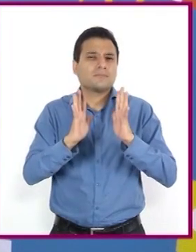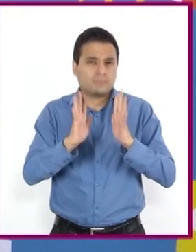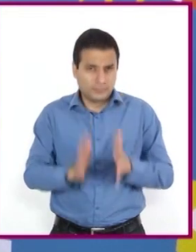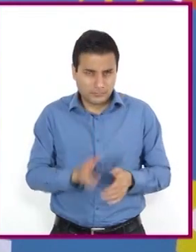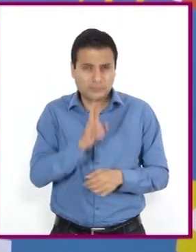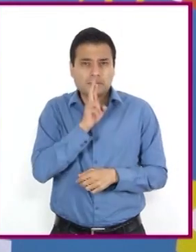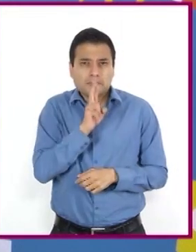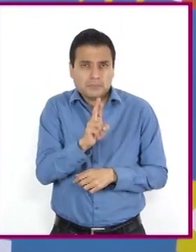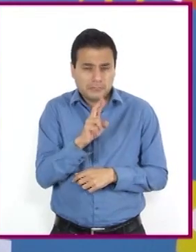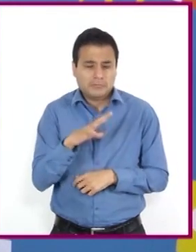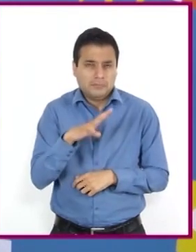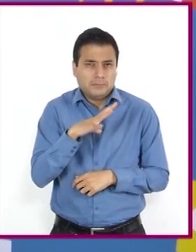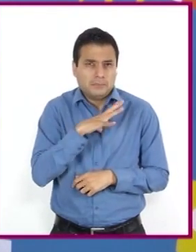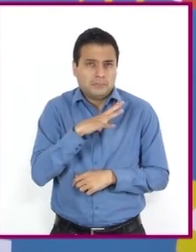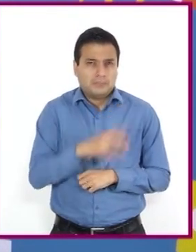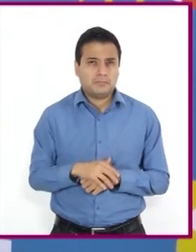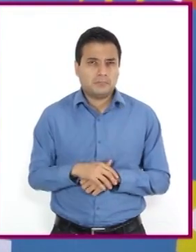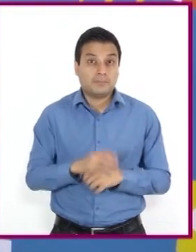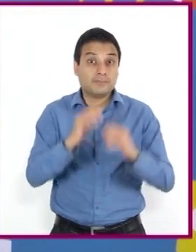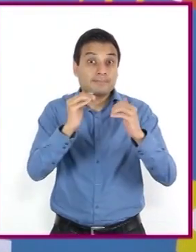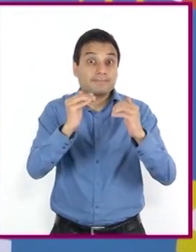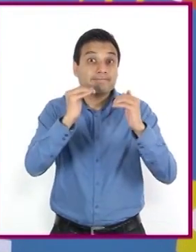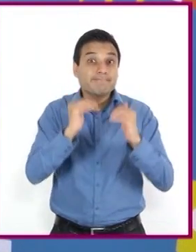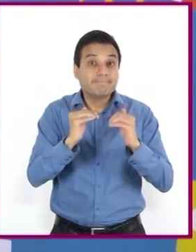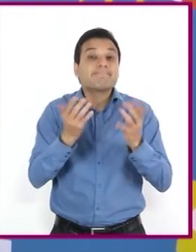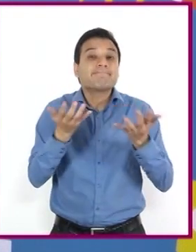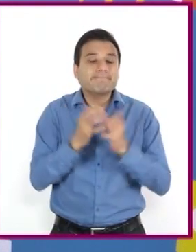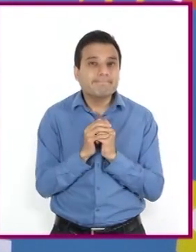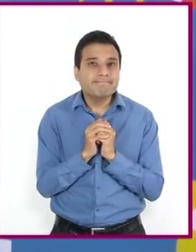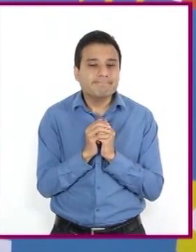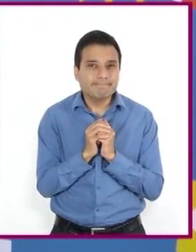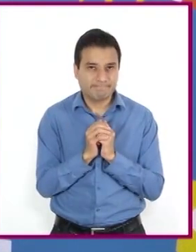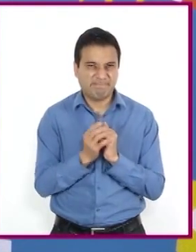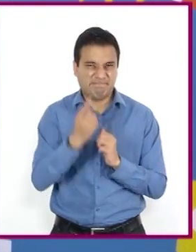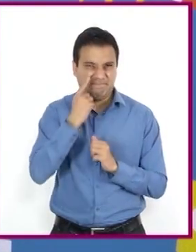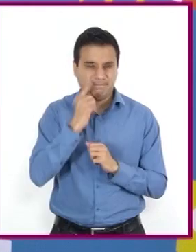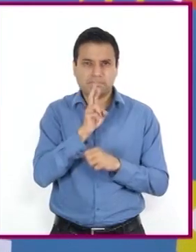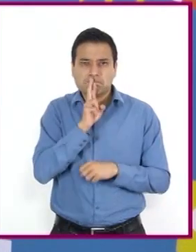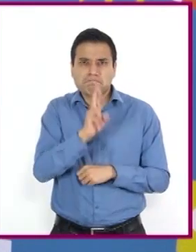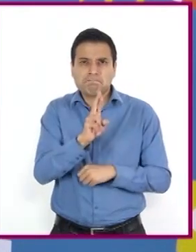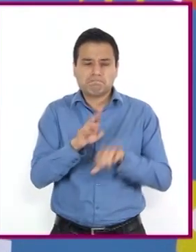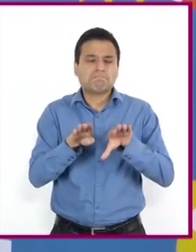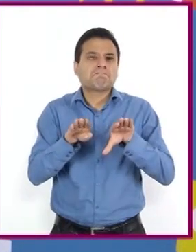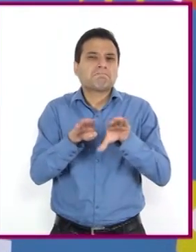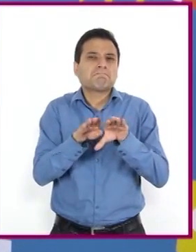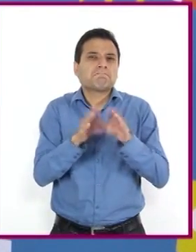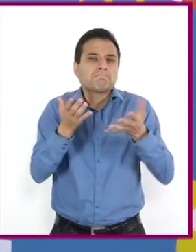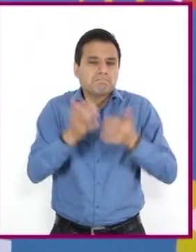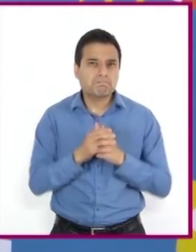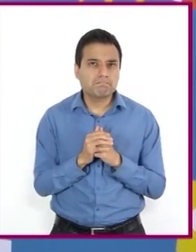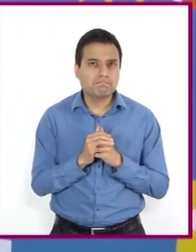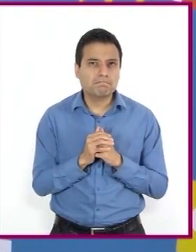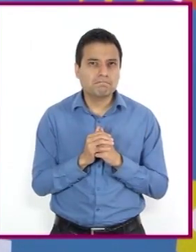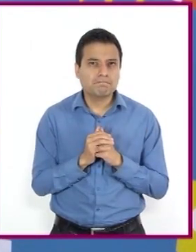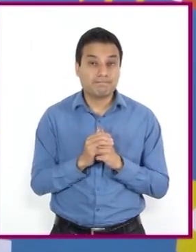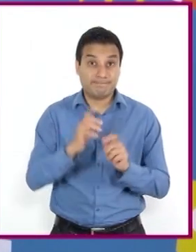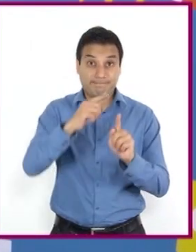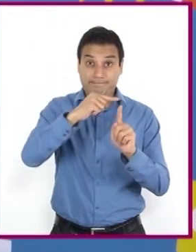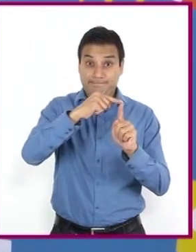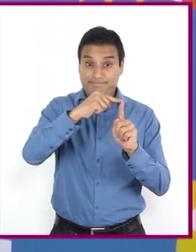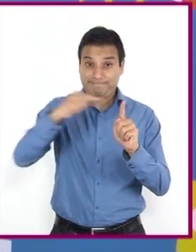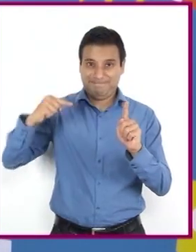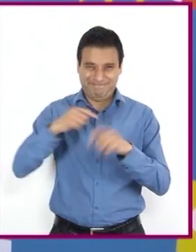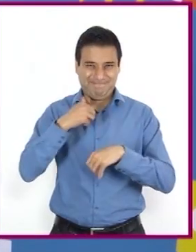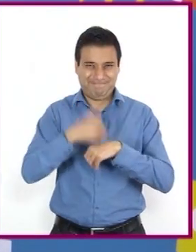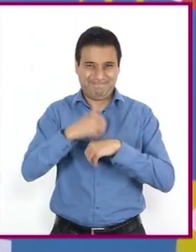de estas divisiones, ahora vamos a reflexionar en su resolución. ¿Cómo se resuelve una división